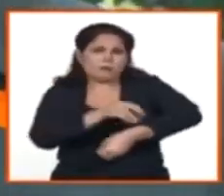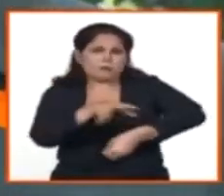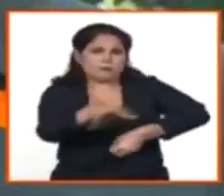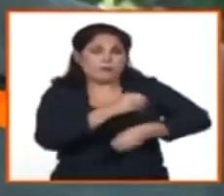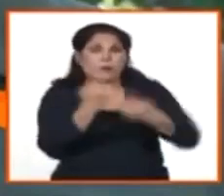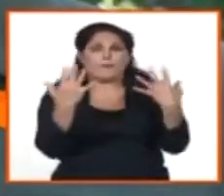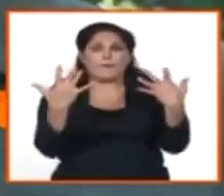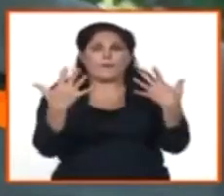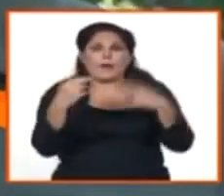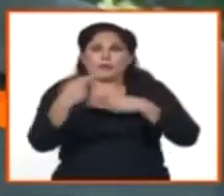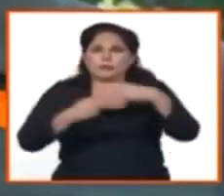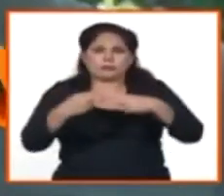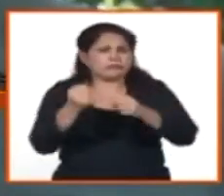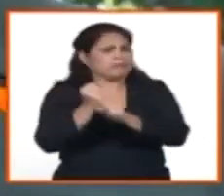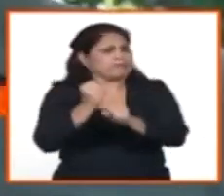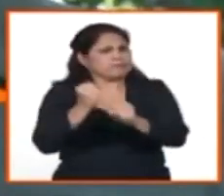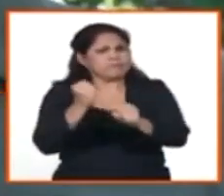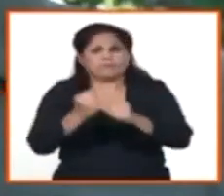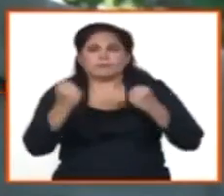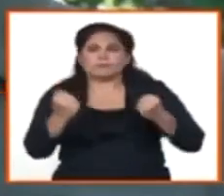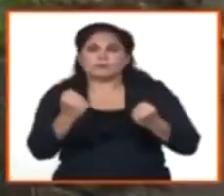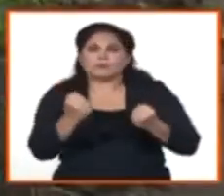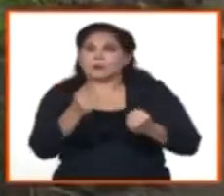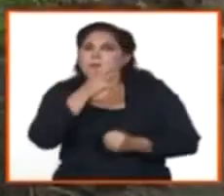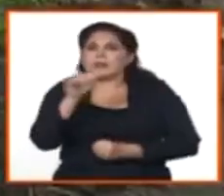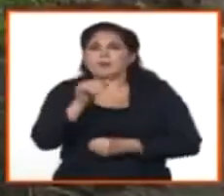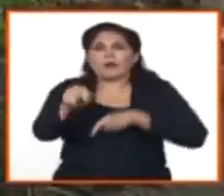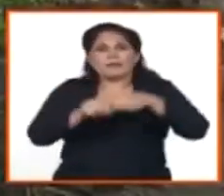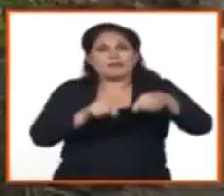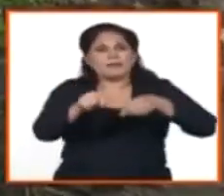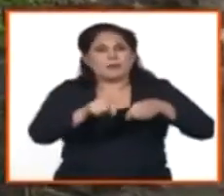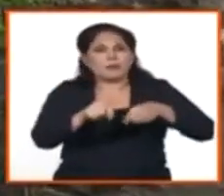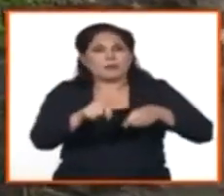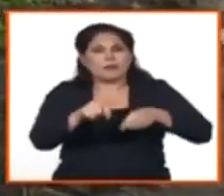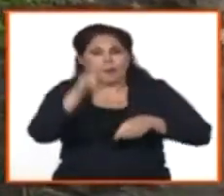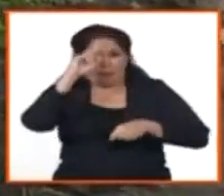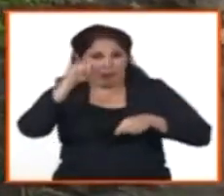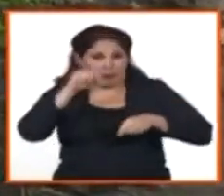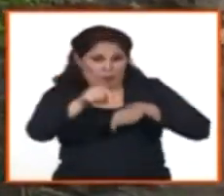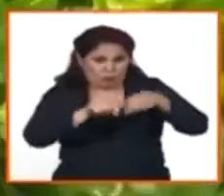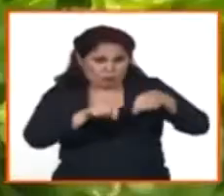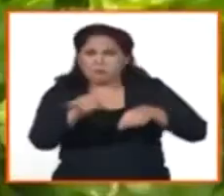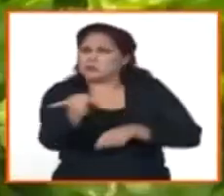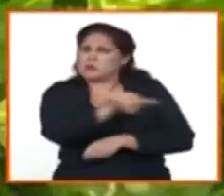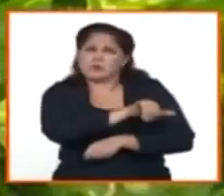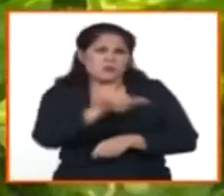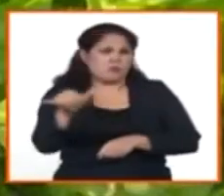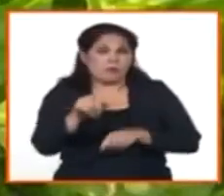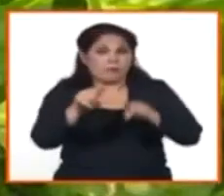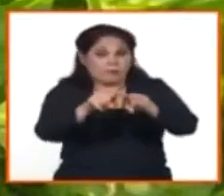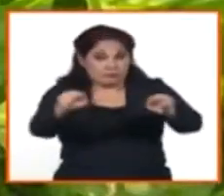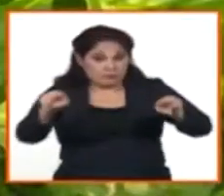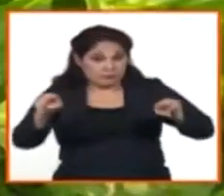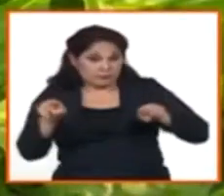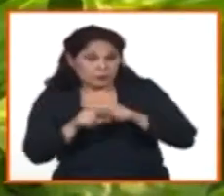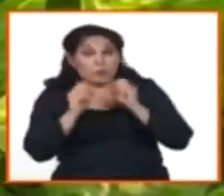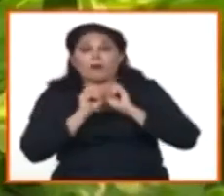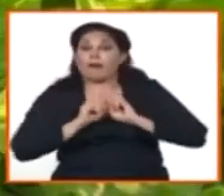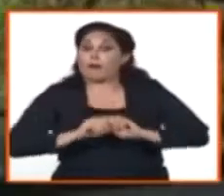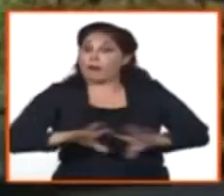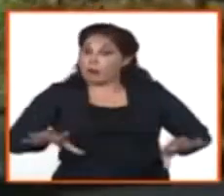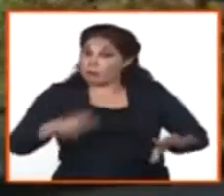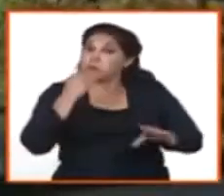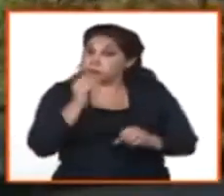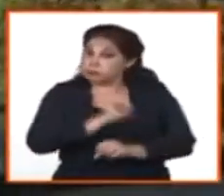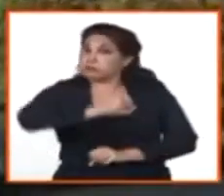manos también, así que en algo se parece al cirujano. 12 años de existencia tiene esta finca. Constituye un ejemplo de cuánto puede